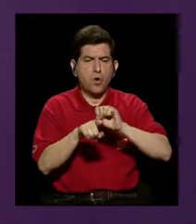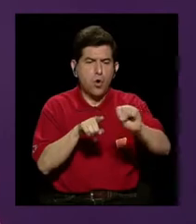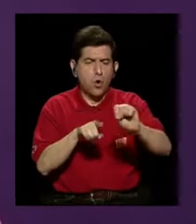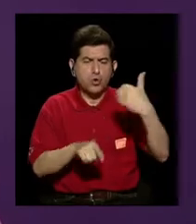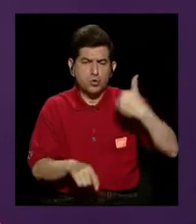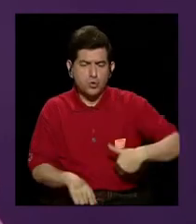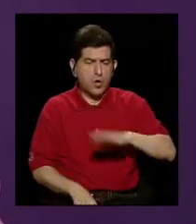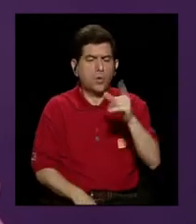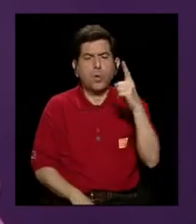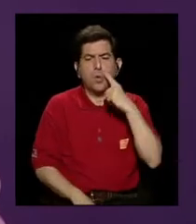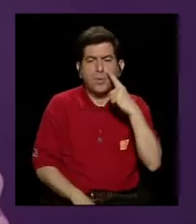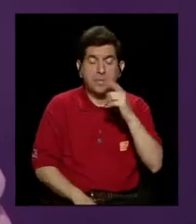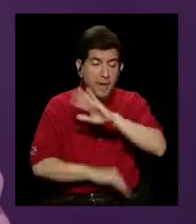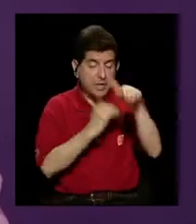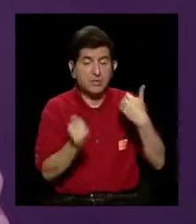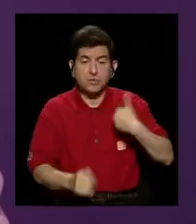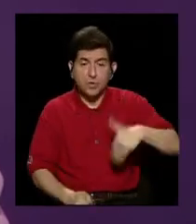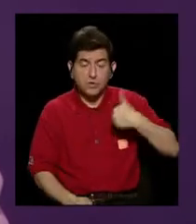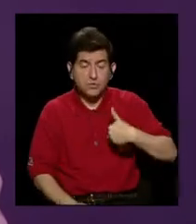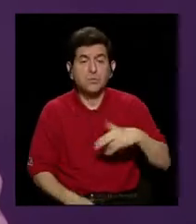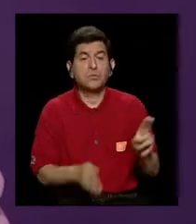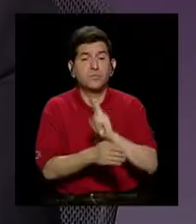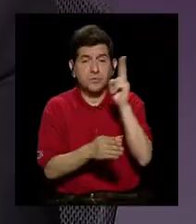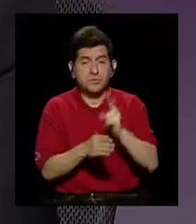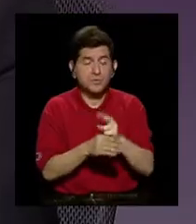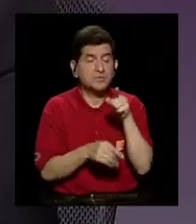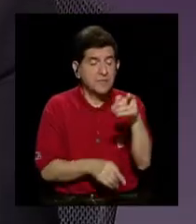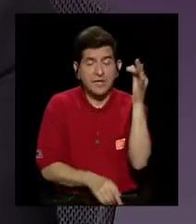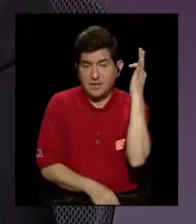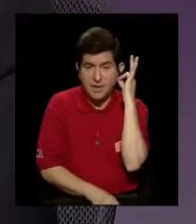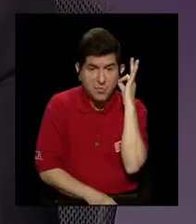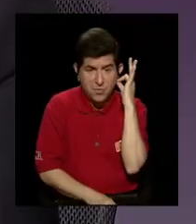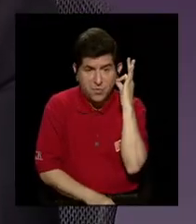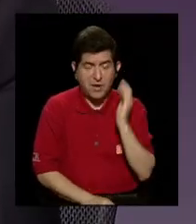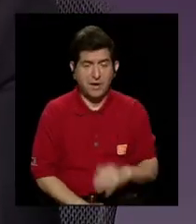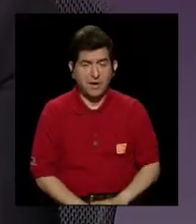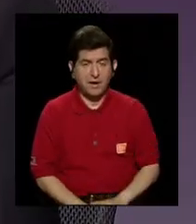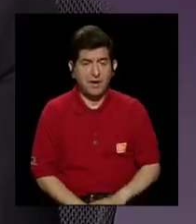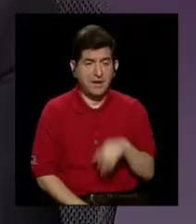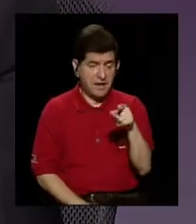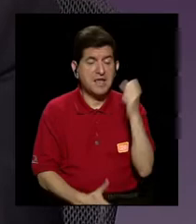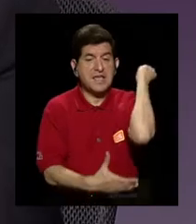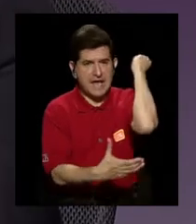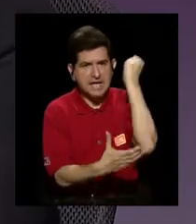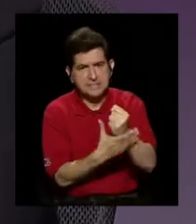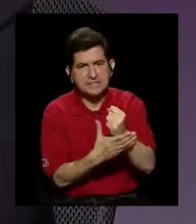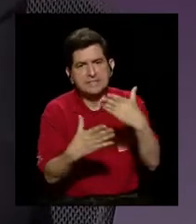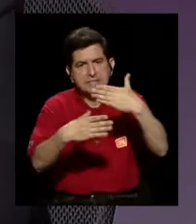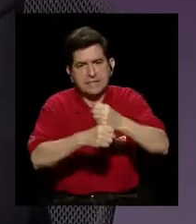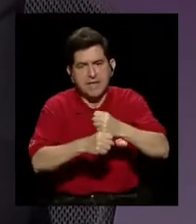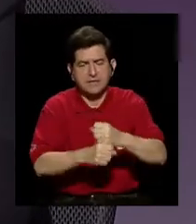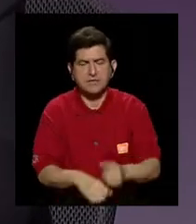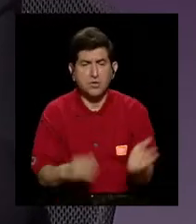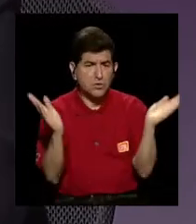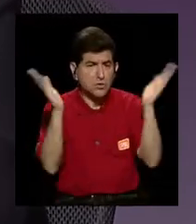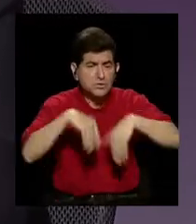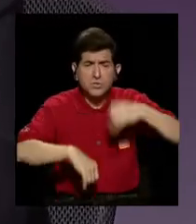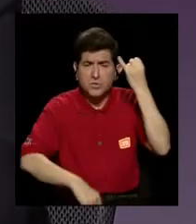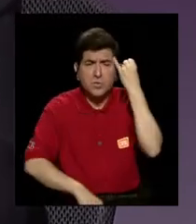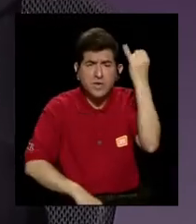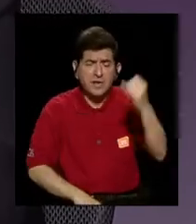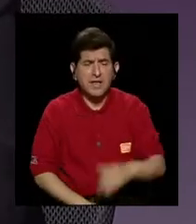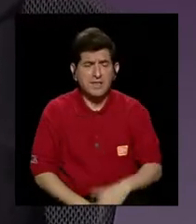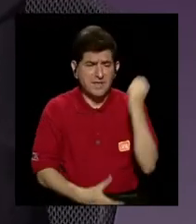son hombres que están utilizando a la mujer, ¿verdad?, y que la están asesinando. Si no existiera el concepto del